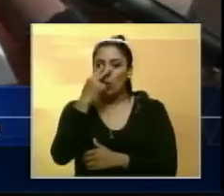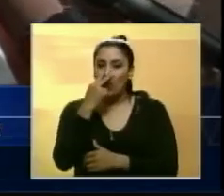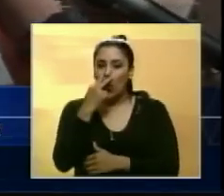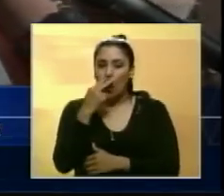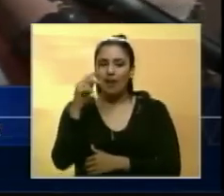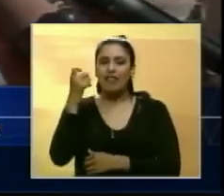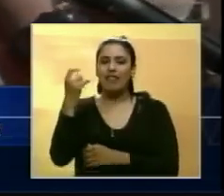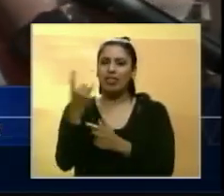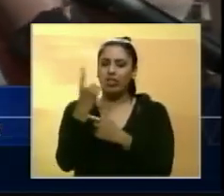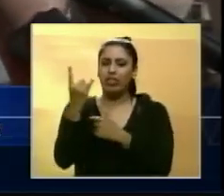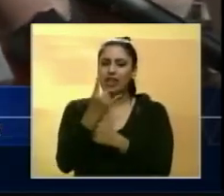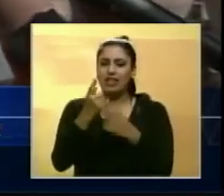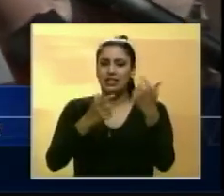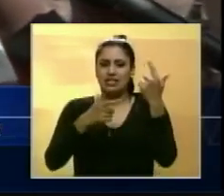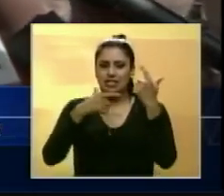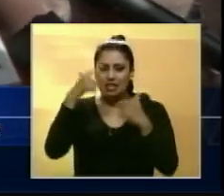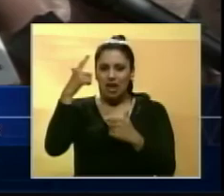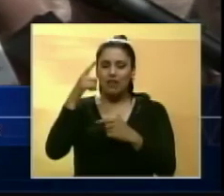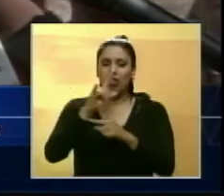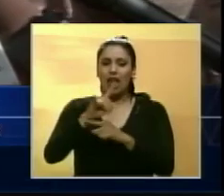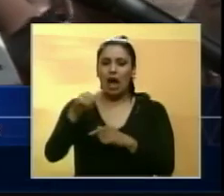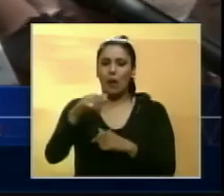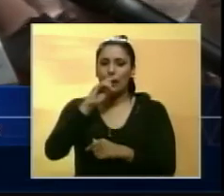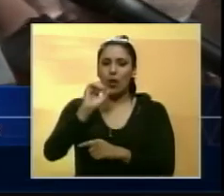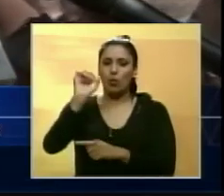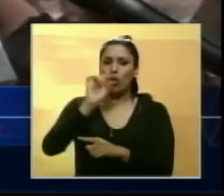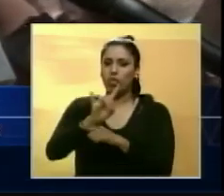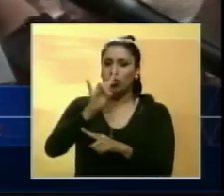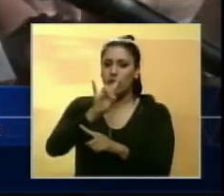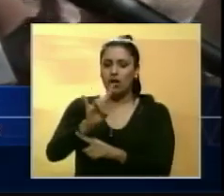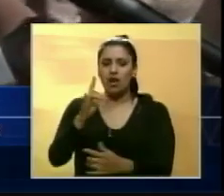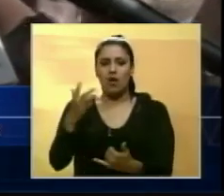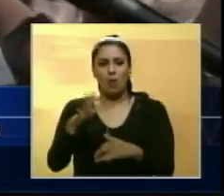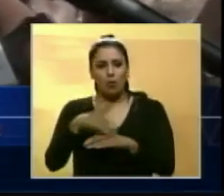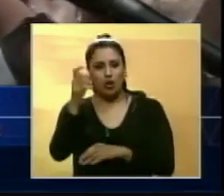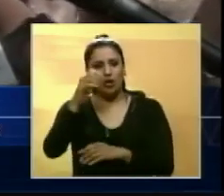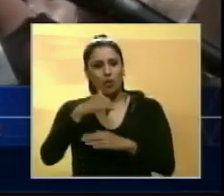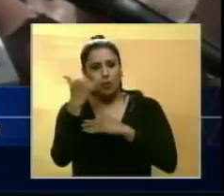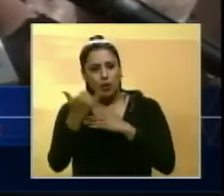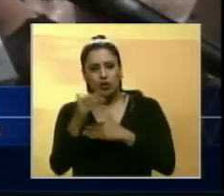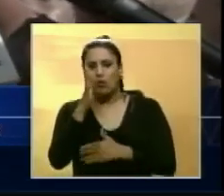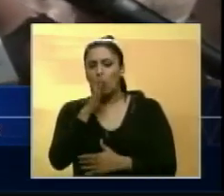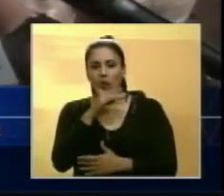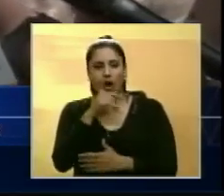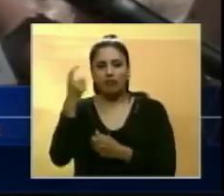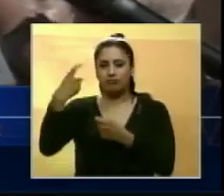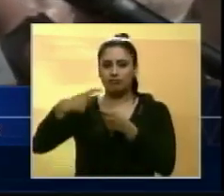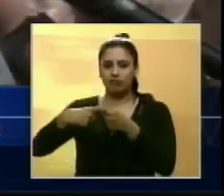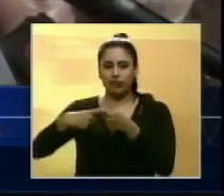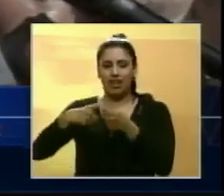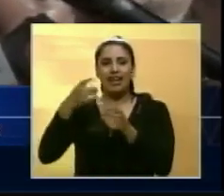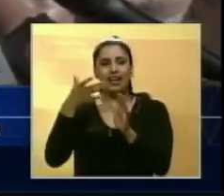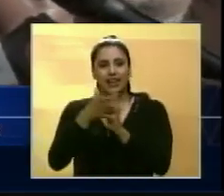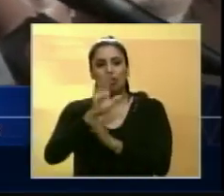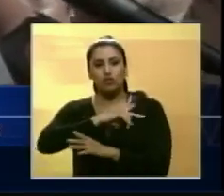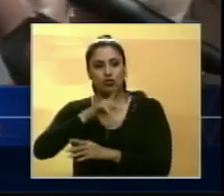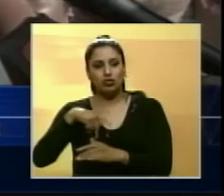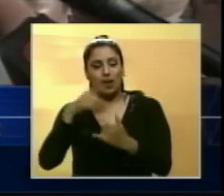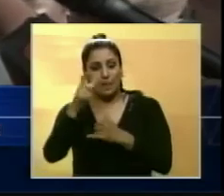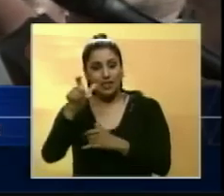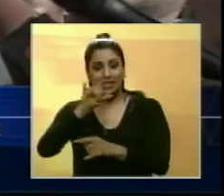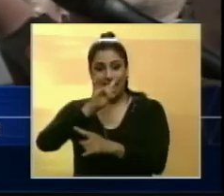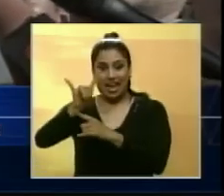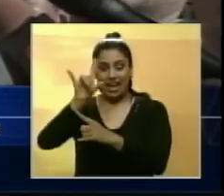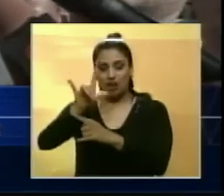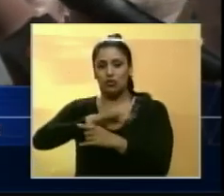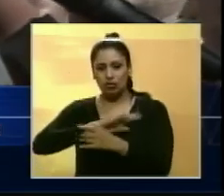esas falsas promesas de Chávez y ahora de Nicolás Maduro, que han sido engañados por un proyecto que no los involucró. Es precisamente con esa gente que